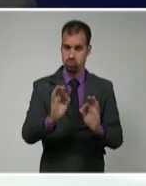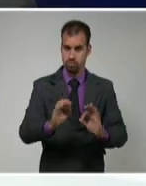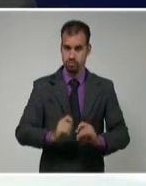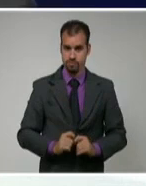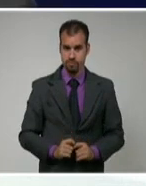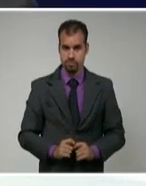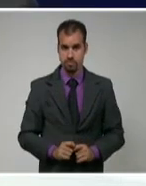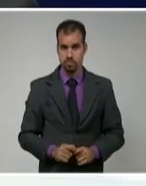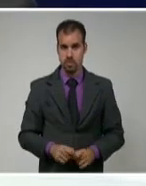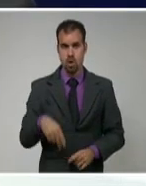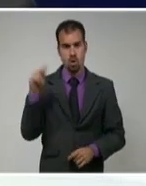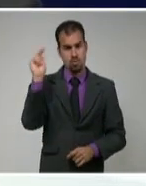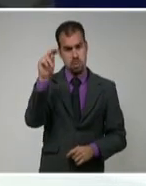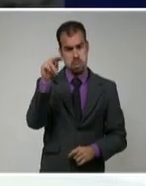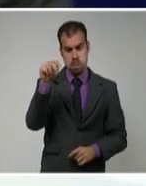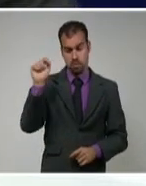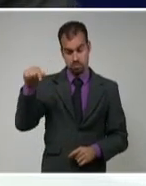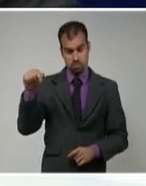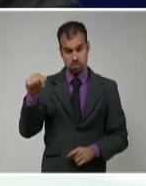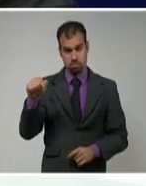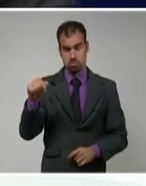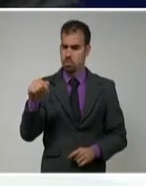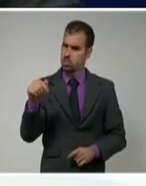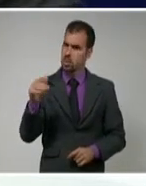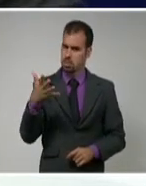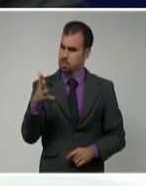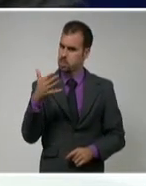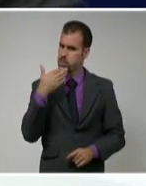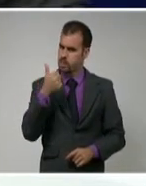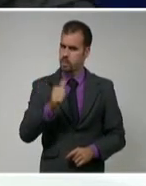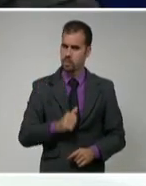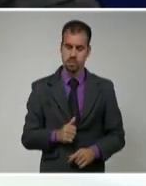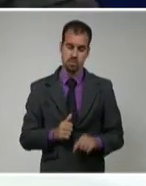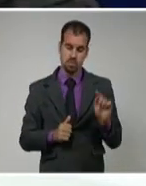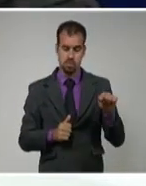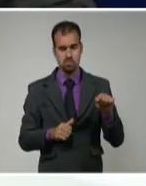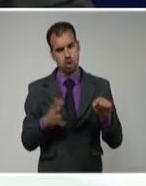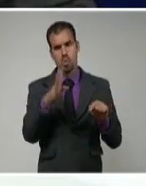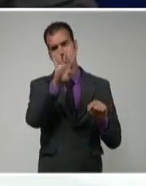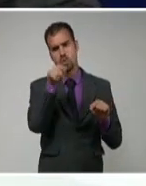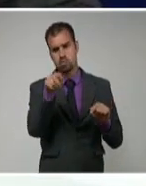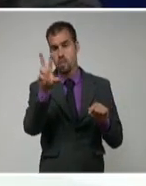efectividad de 5 carreras limpias por juego, en tanto sus rivales compilan para 4.20.